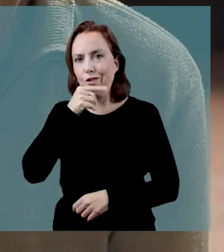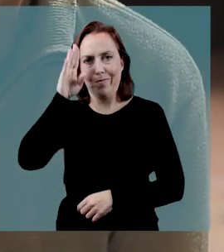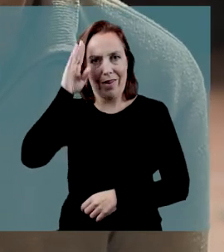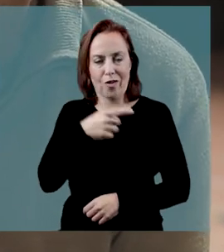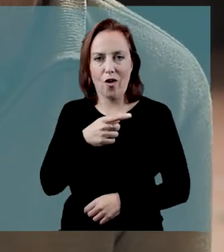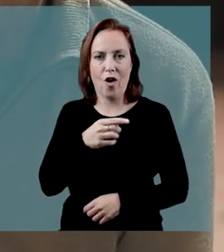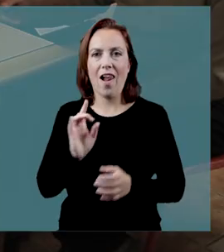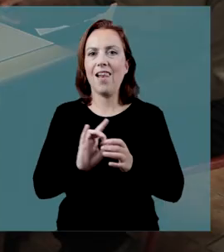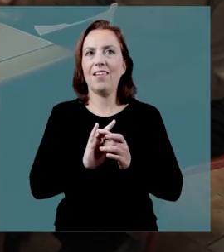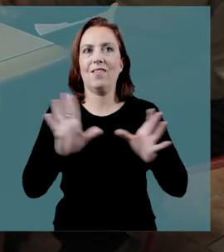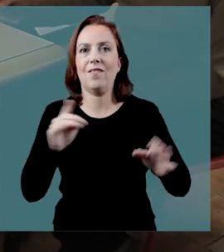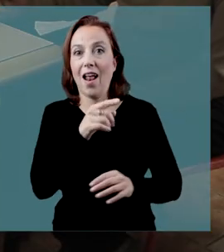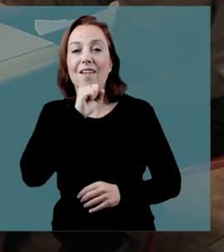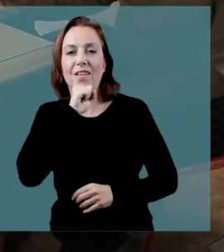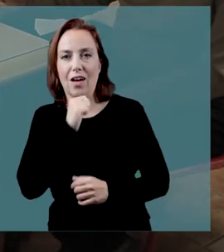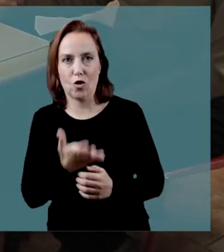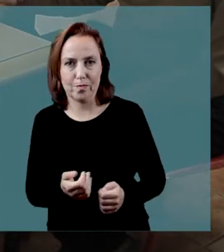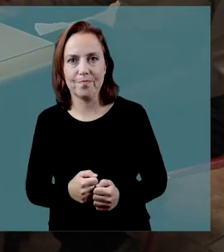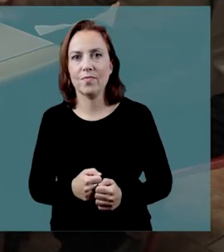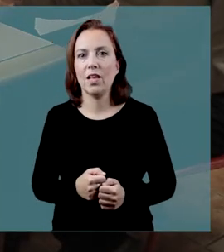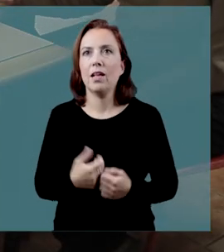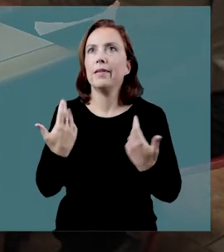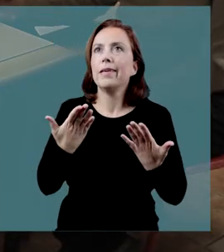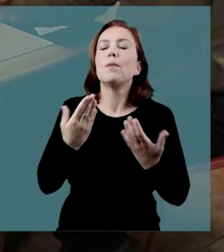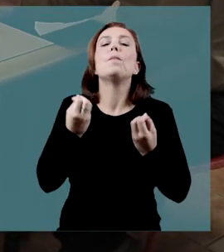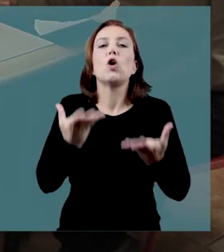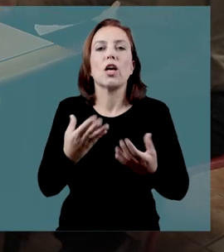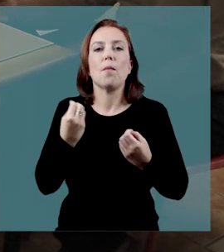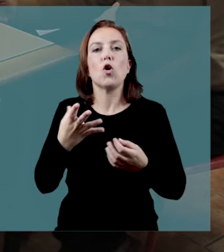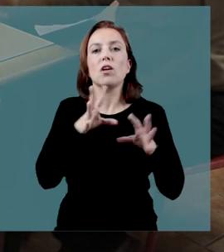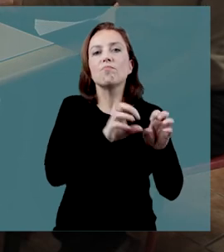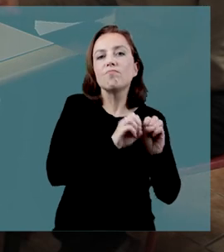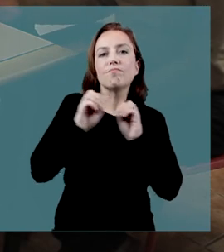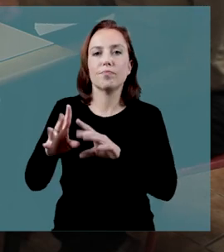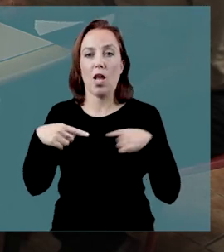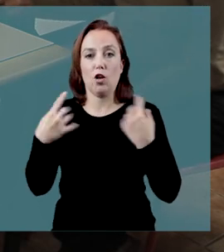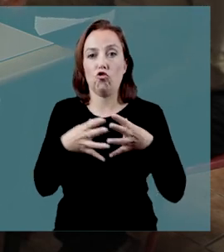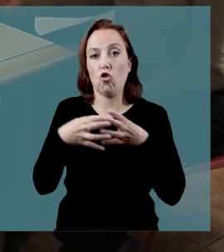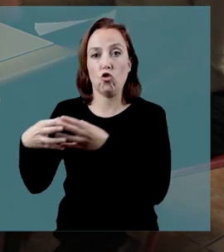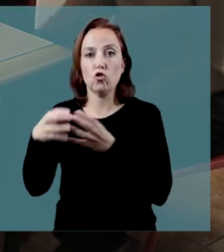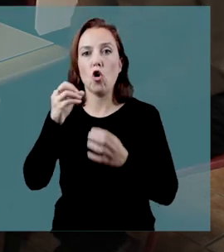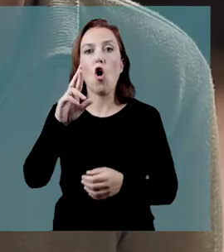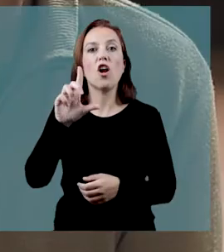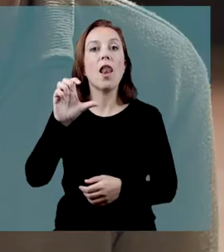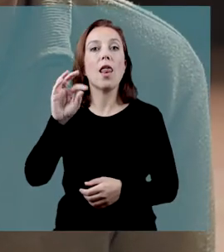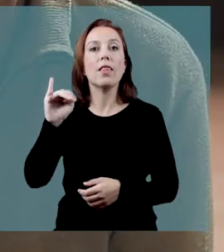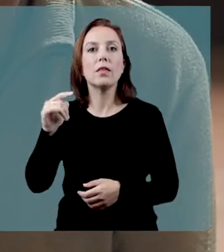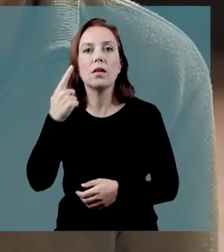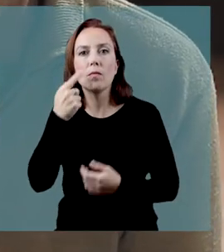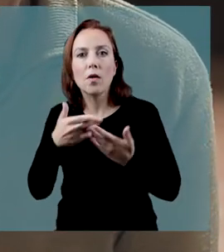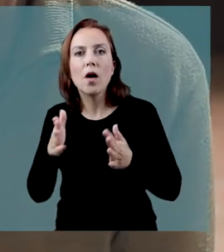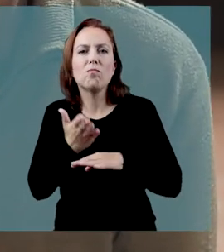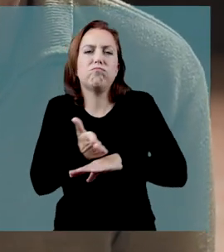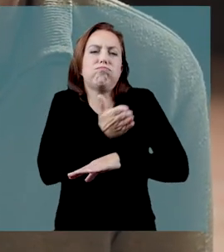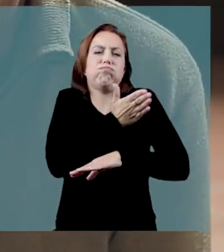¿Qué quiero decir? La historia del traslado nuestro y de Orletti se empezó a conocer muy tempranamente. Muy